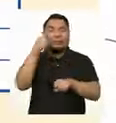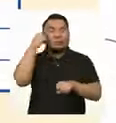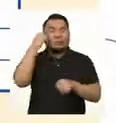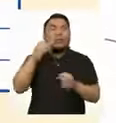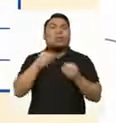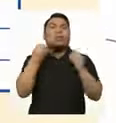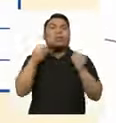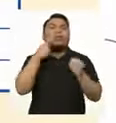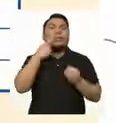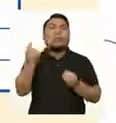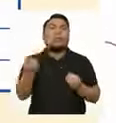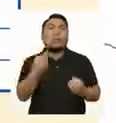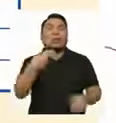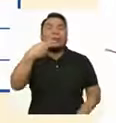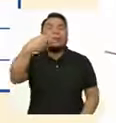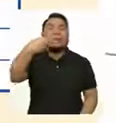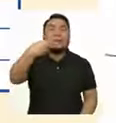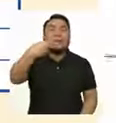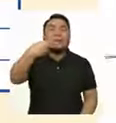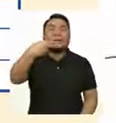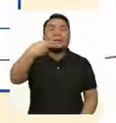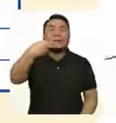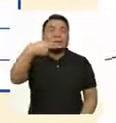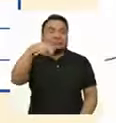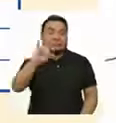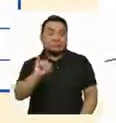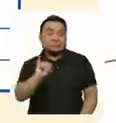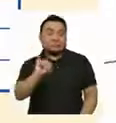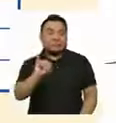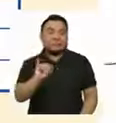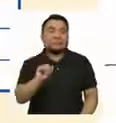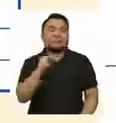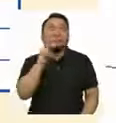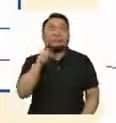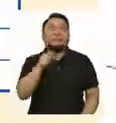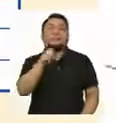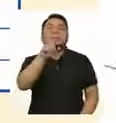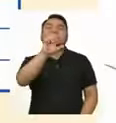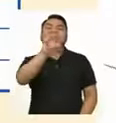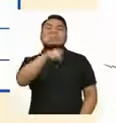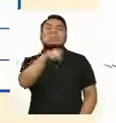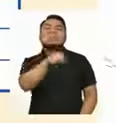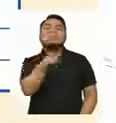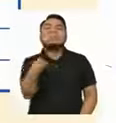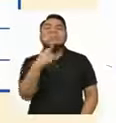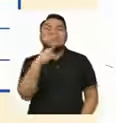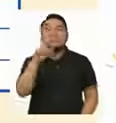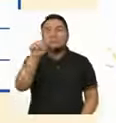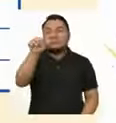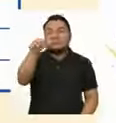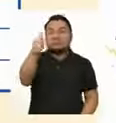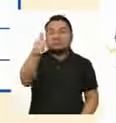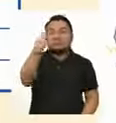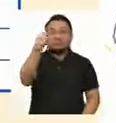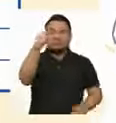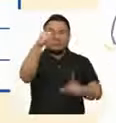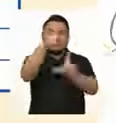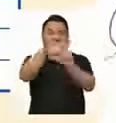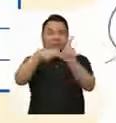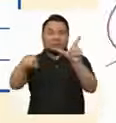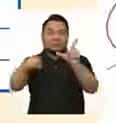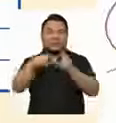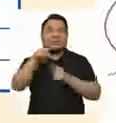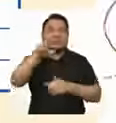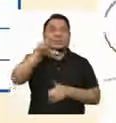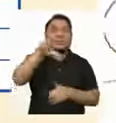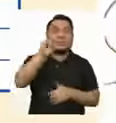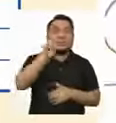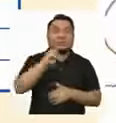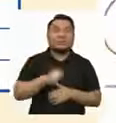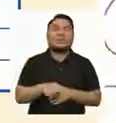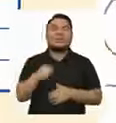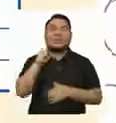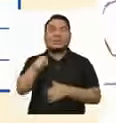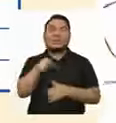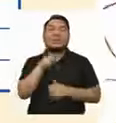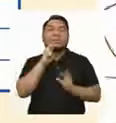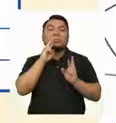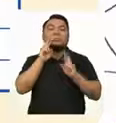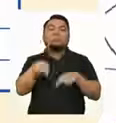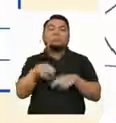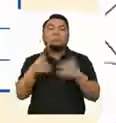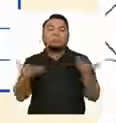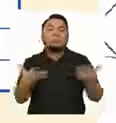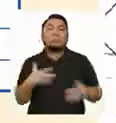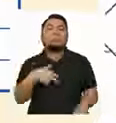que la frecuencia relativa para la categoría sí es igual a 10 entre 30, teniendo como